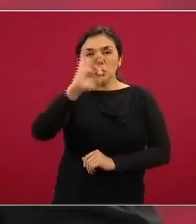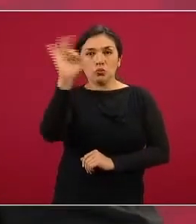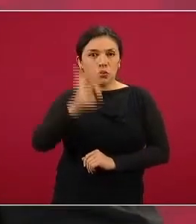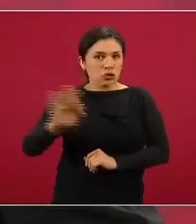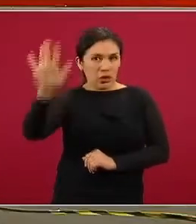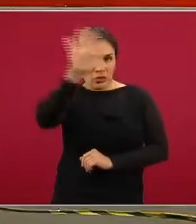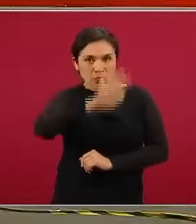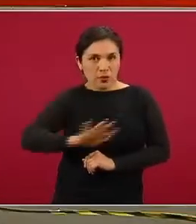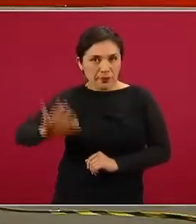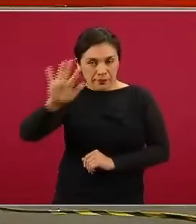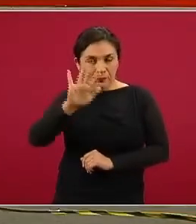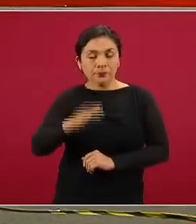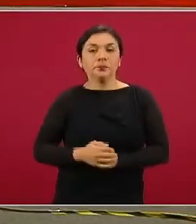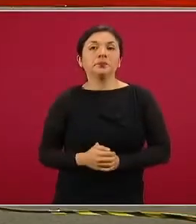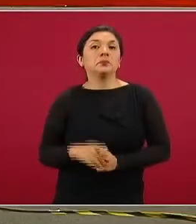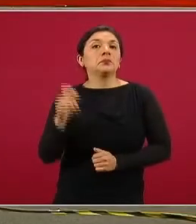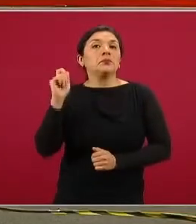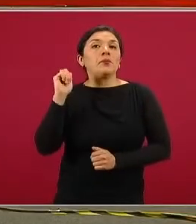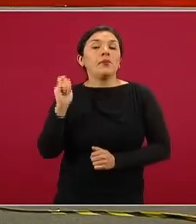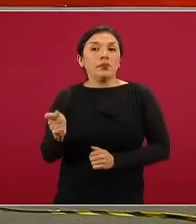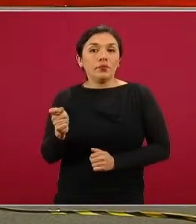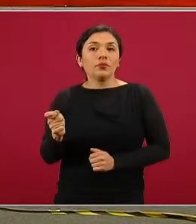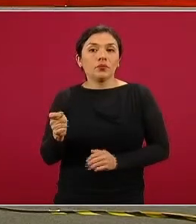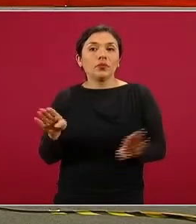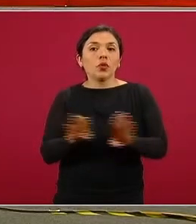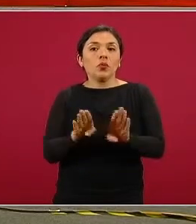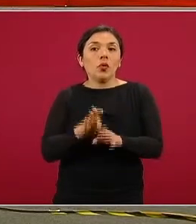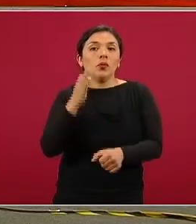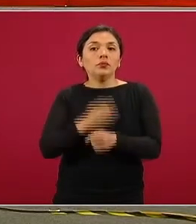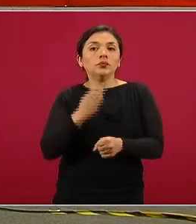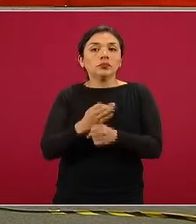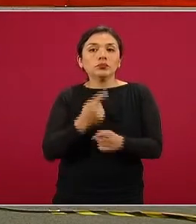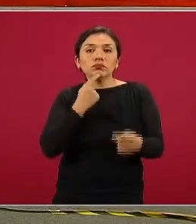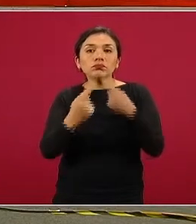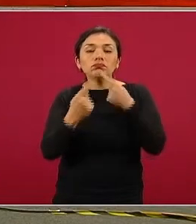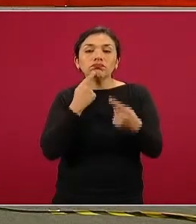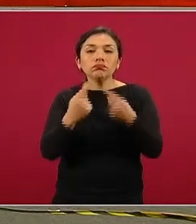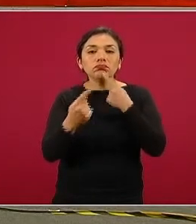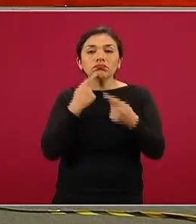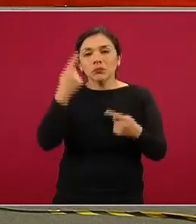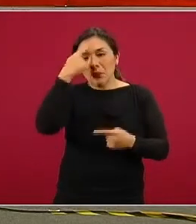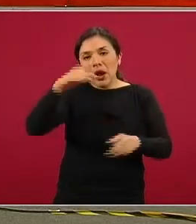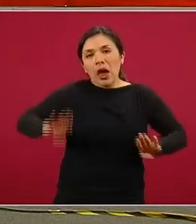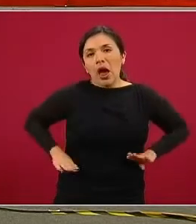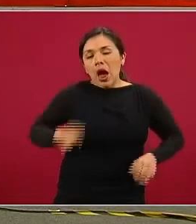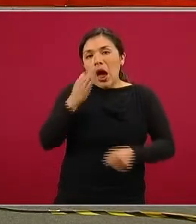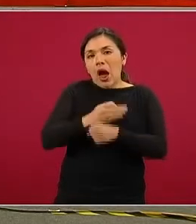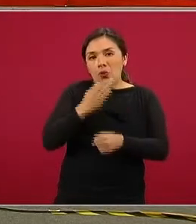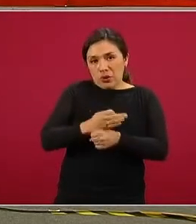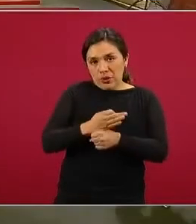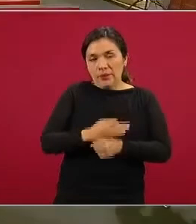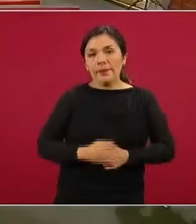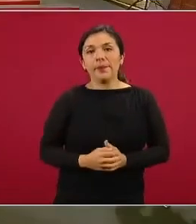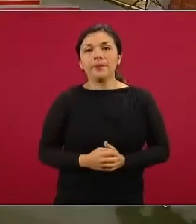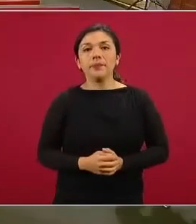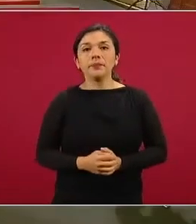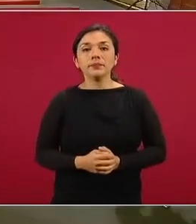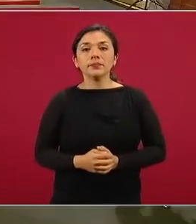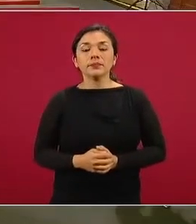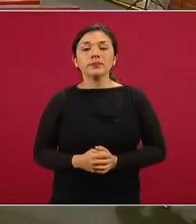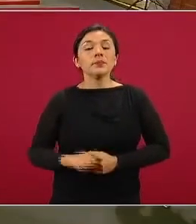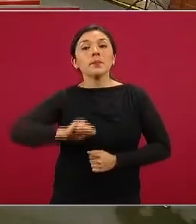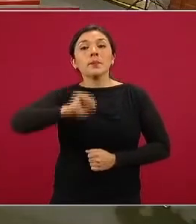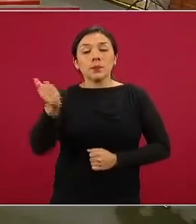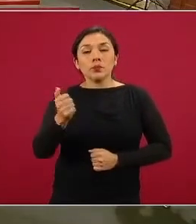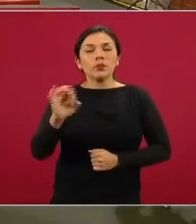42.8%, que es lo que estamos previendo de acuerdo a la tendencia actual. La siguiente, por favor. En